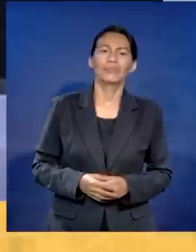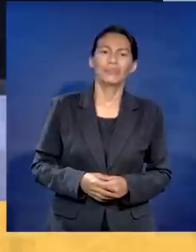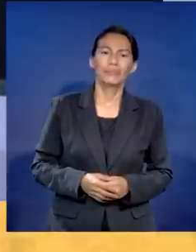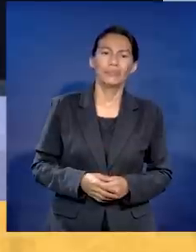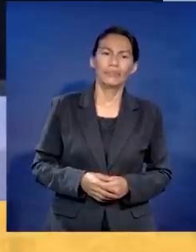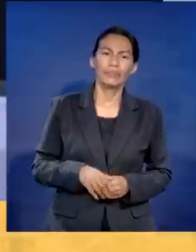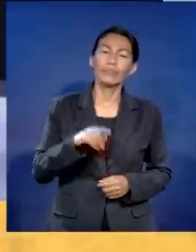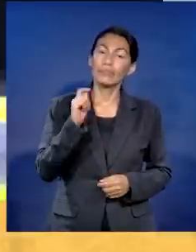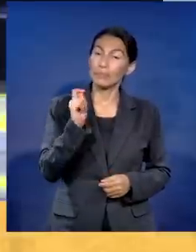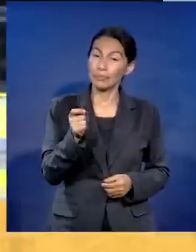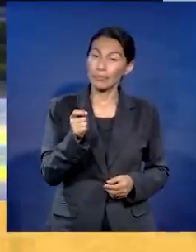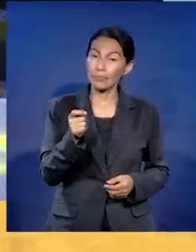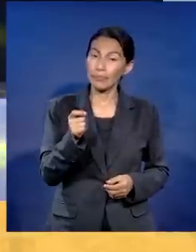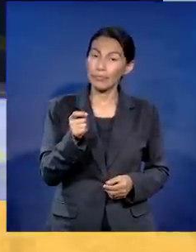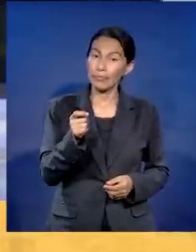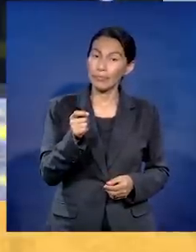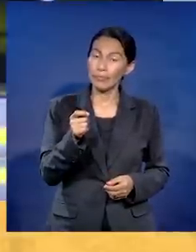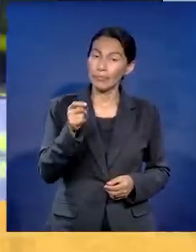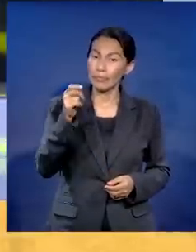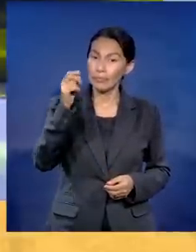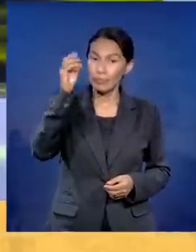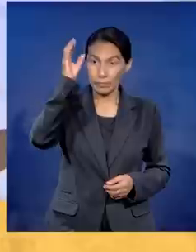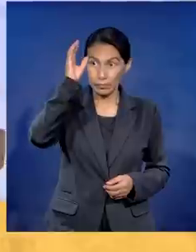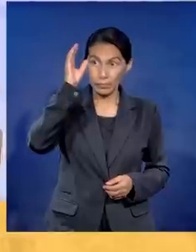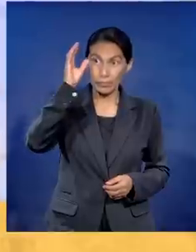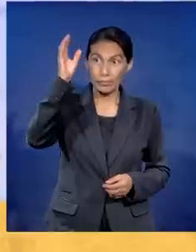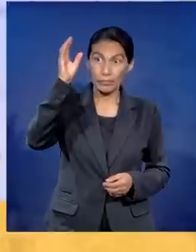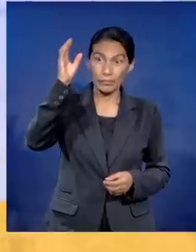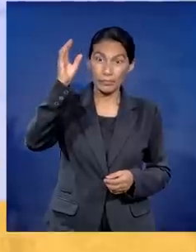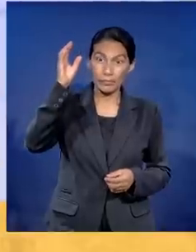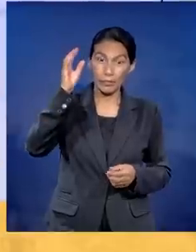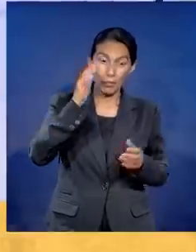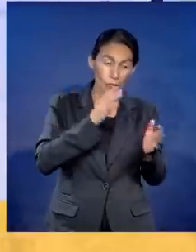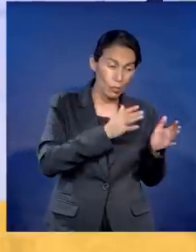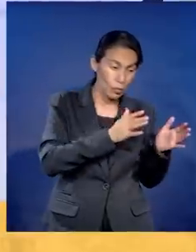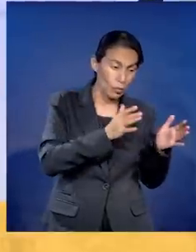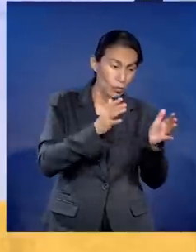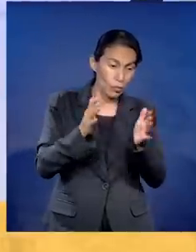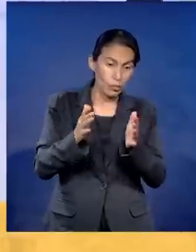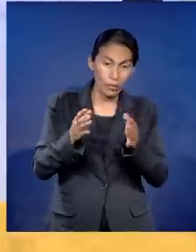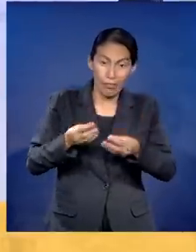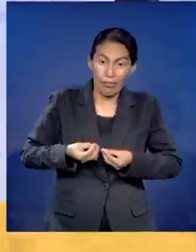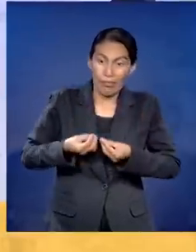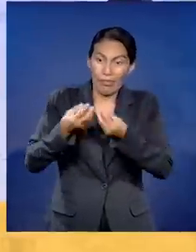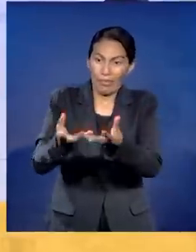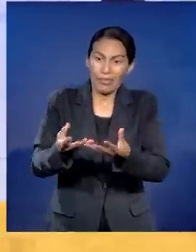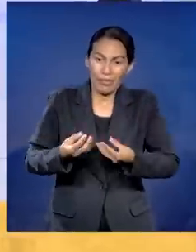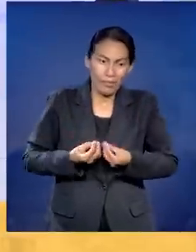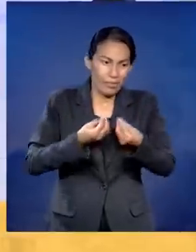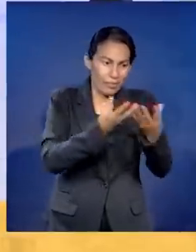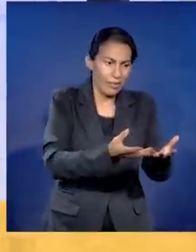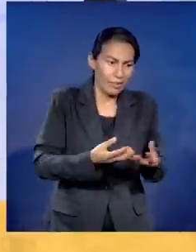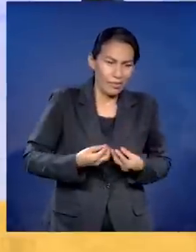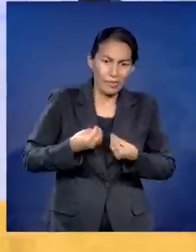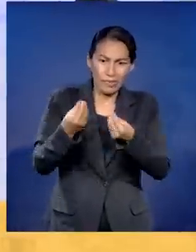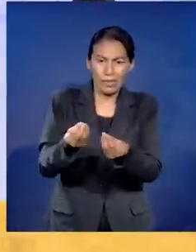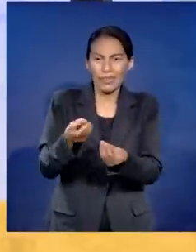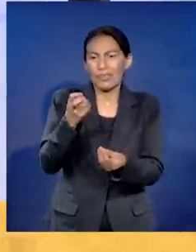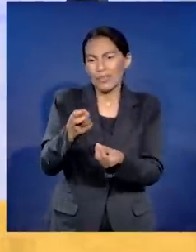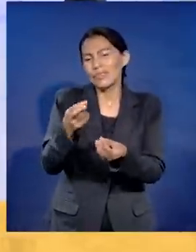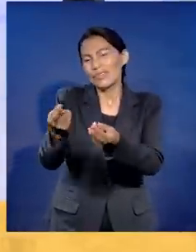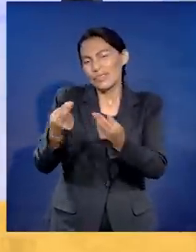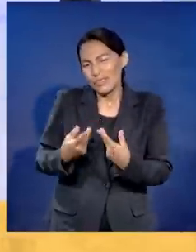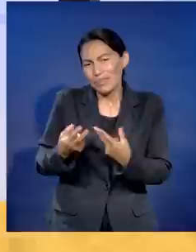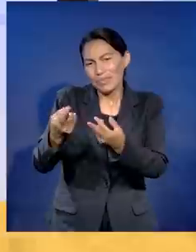necesitamos. Significa que lo que Cristo planeó para nosotros es que mientras estamos dando los unos con